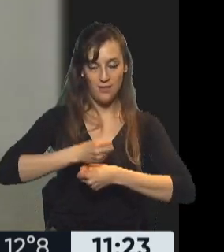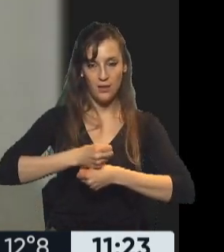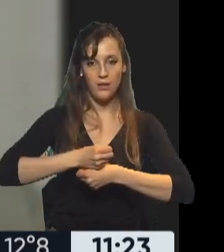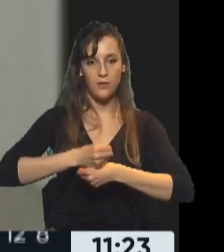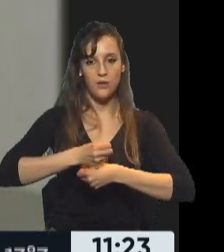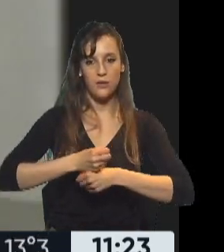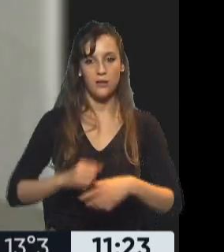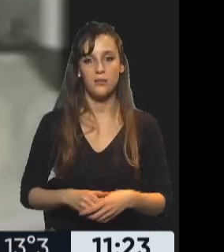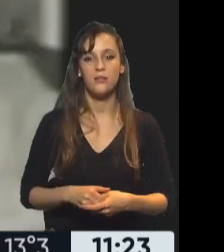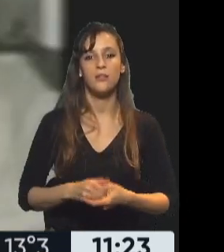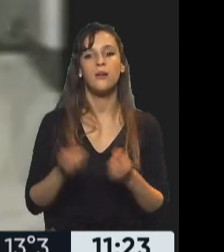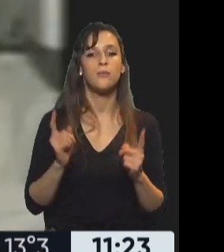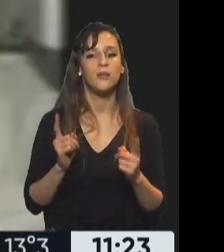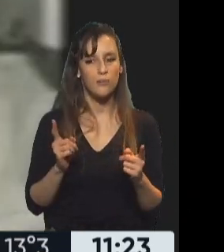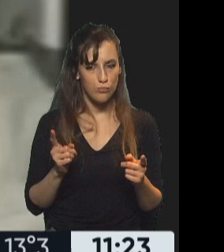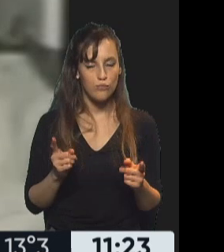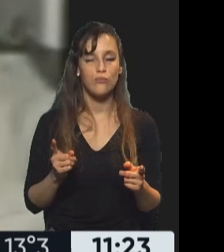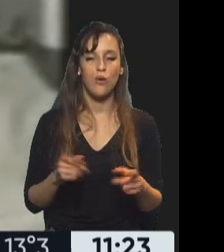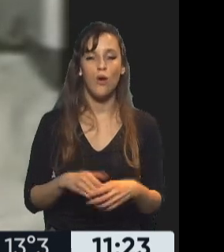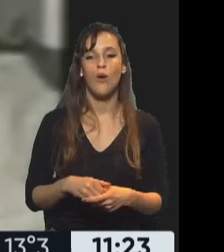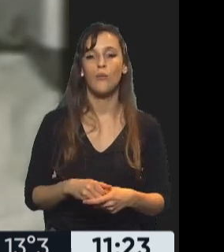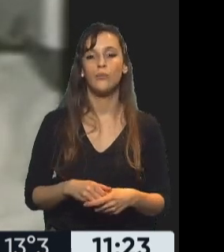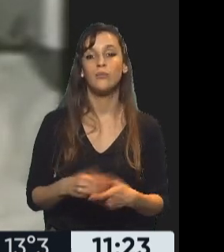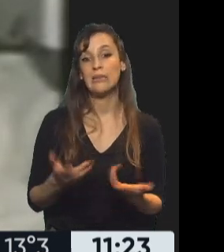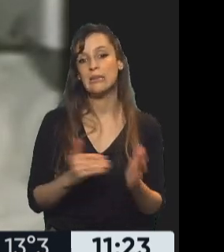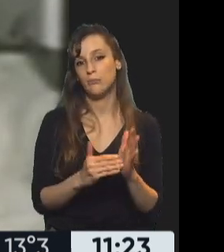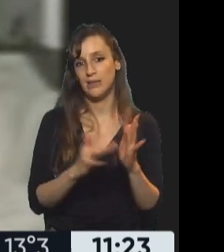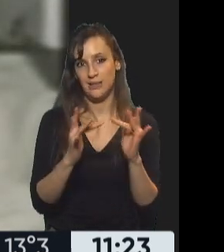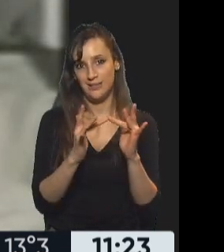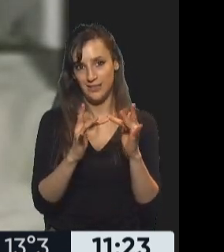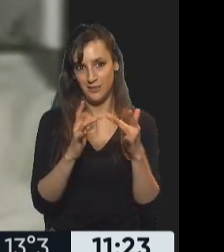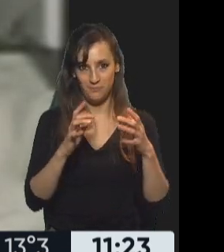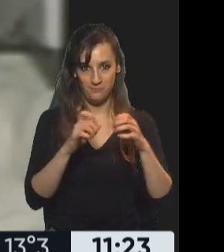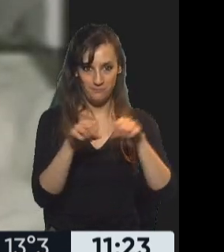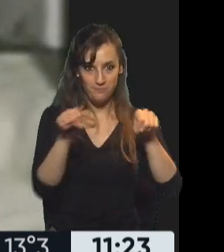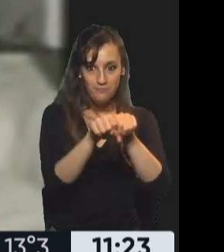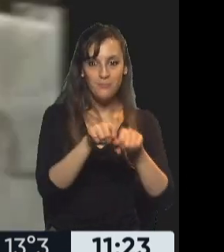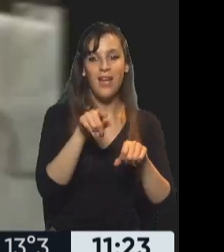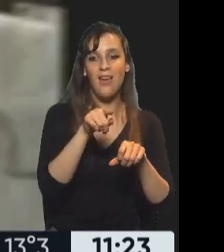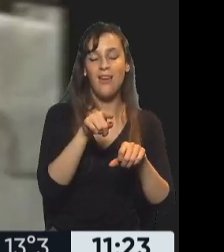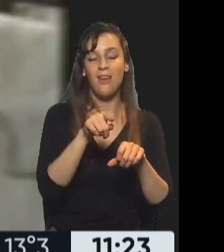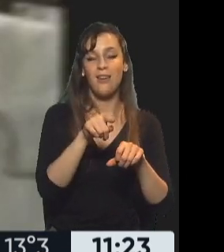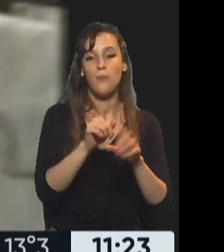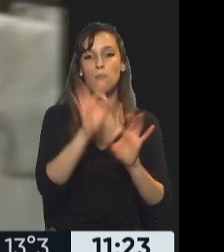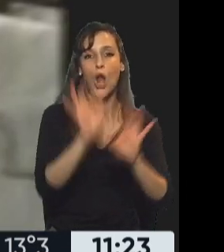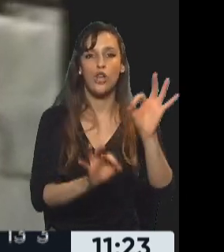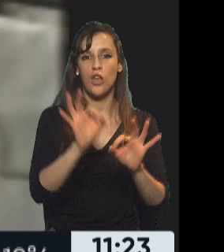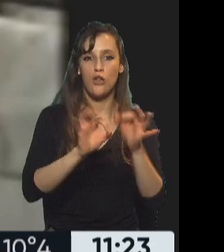España, esto es lo que permite también la conectividad. Que ella mandó un proyecto y se aprobó el proyecto que ella qué hizo.